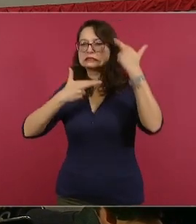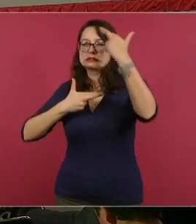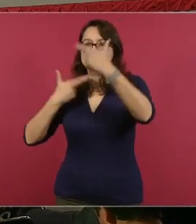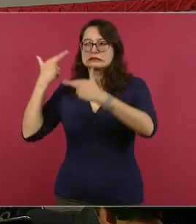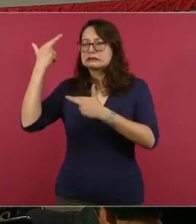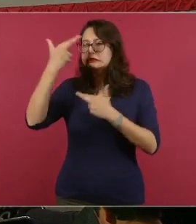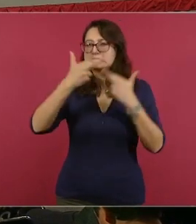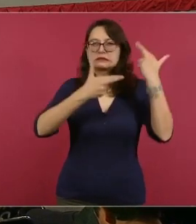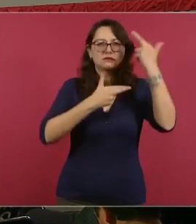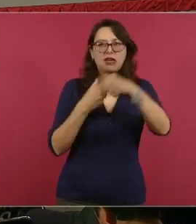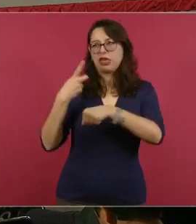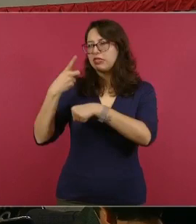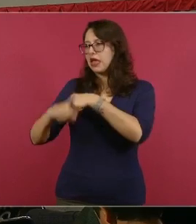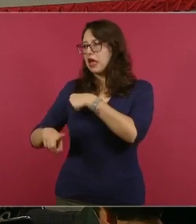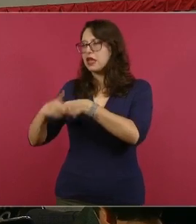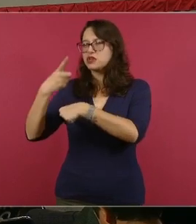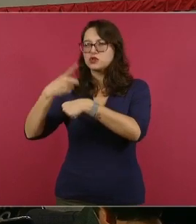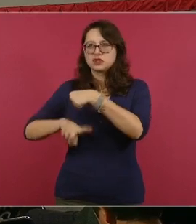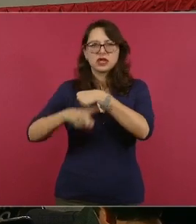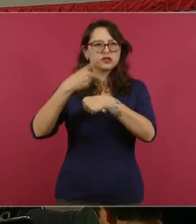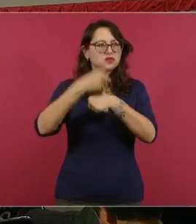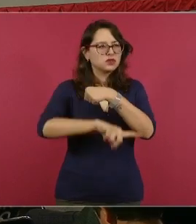daños tan